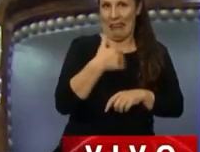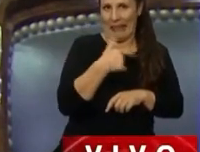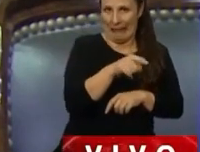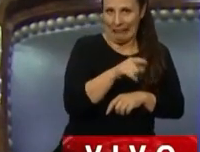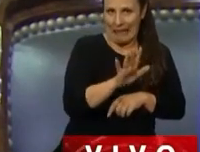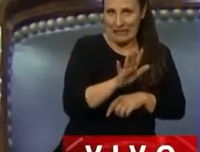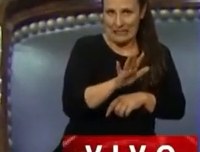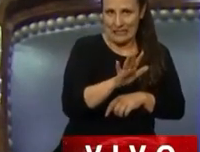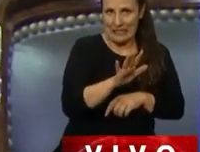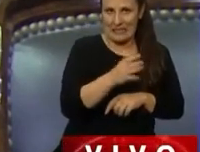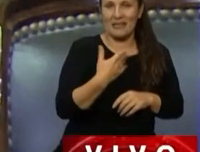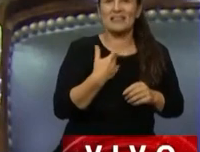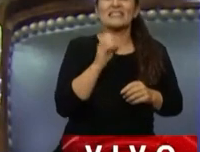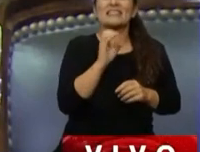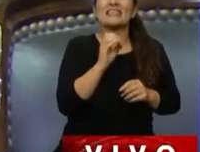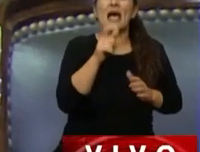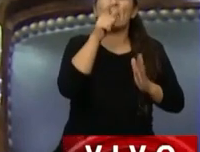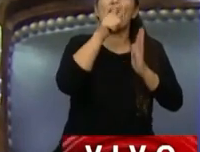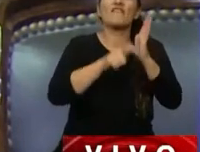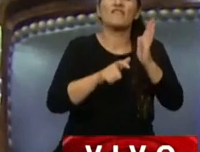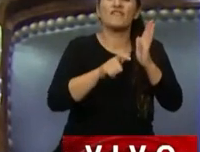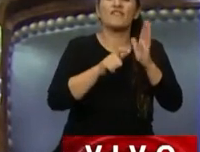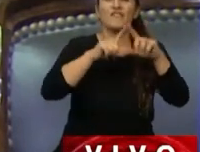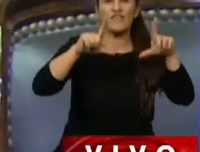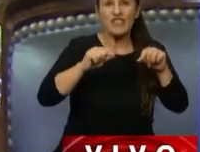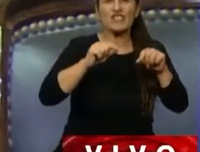discuta, y es la ficha limpia para sus candidatos.